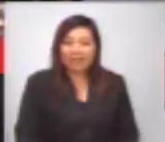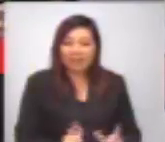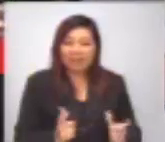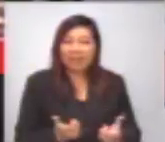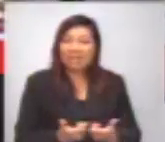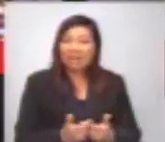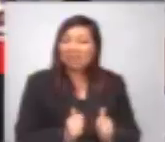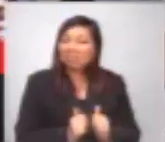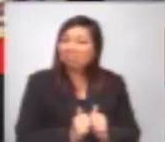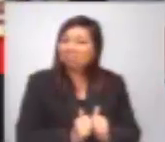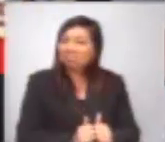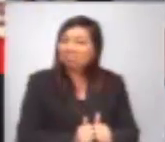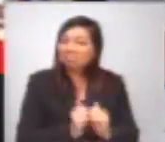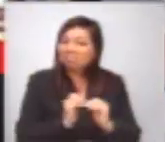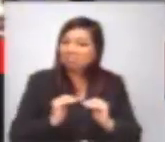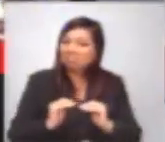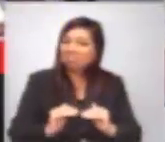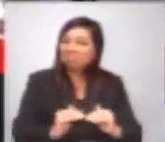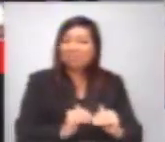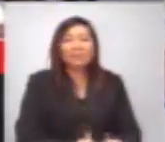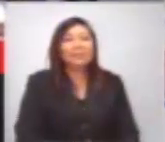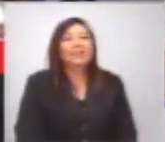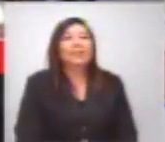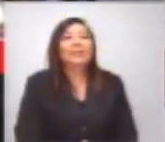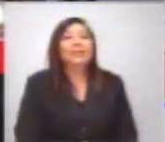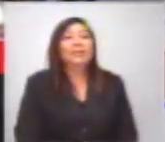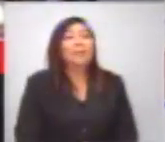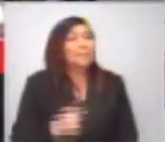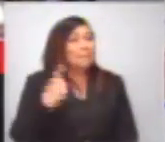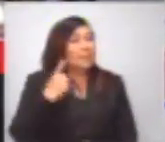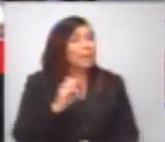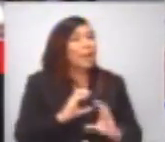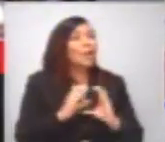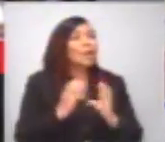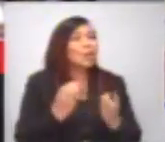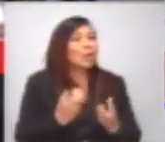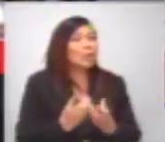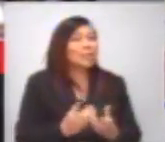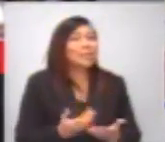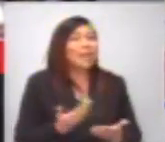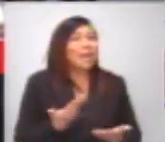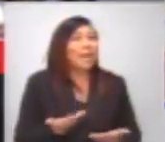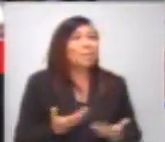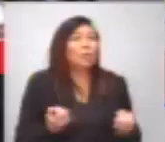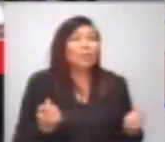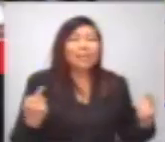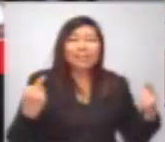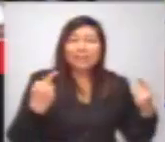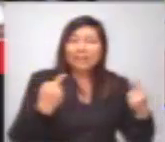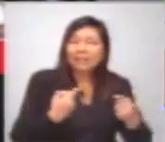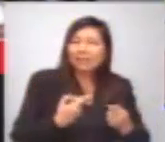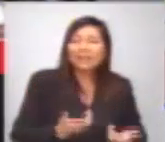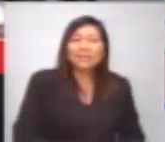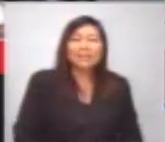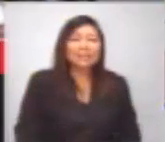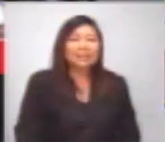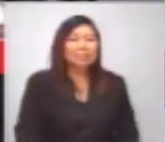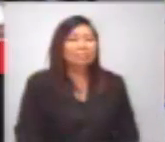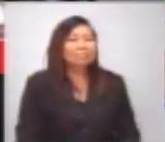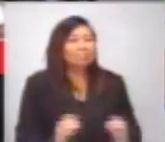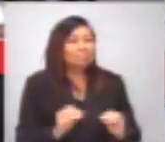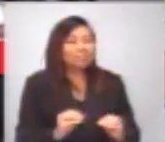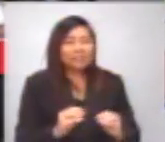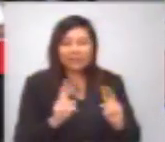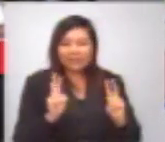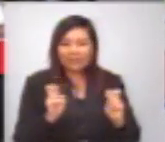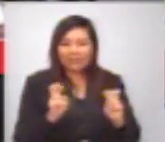Congreso tiene que ir en una sola línea, señor, y pensamos que en el Congreso hay muchas contradicciones que están ocurriendo